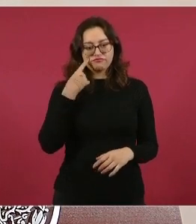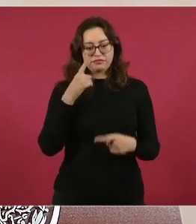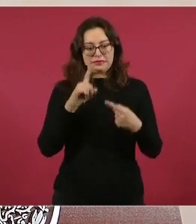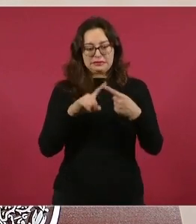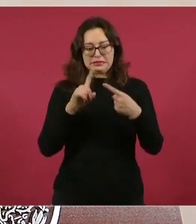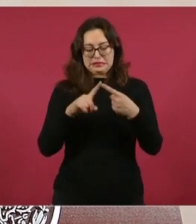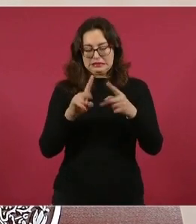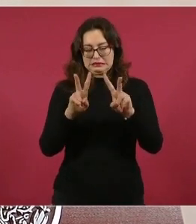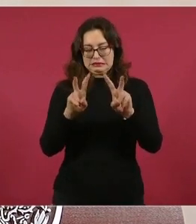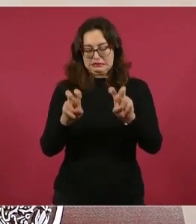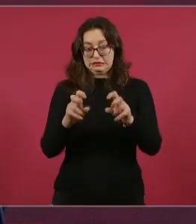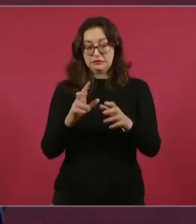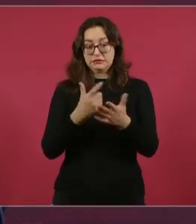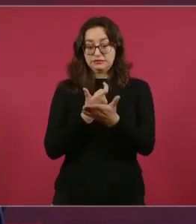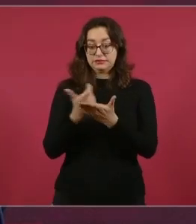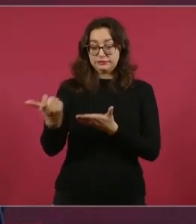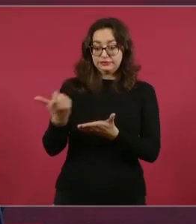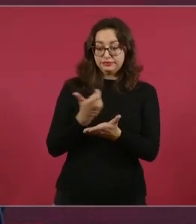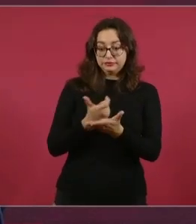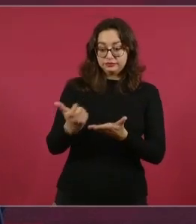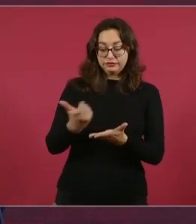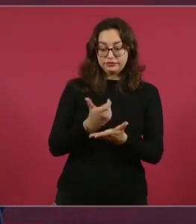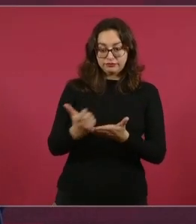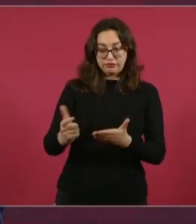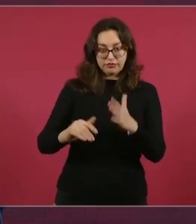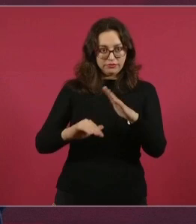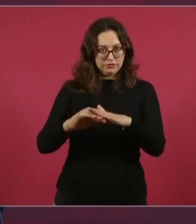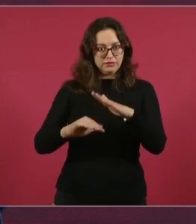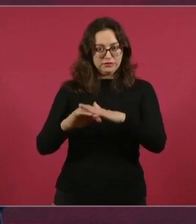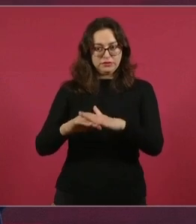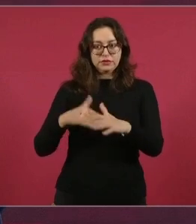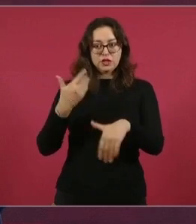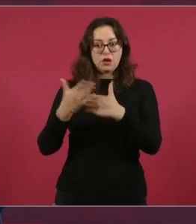mínimo en 20%,